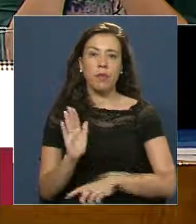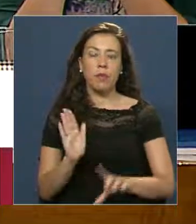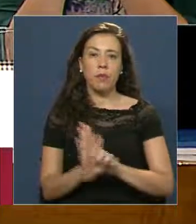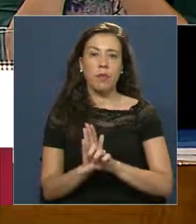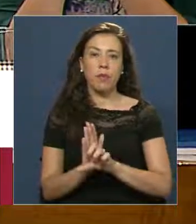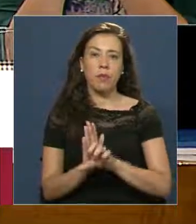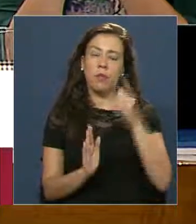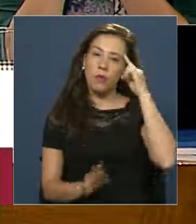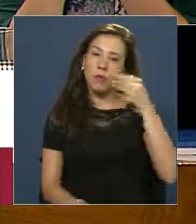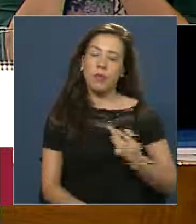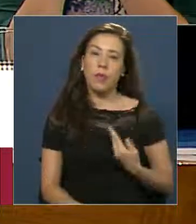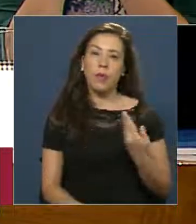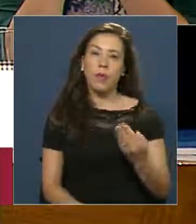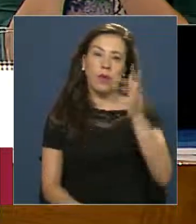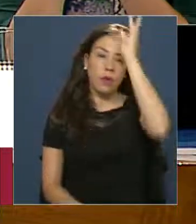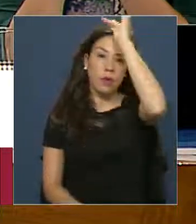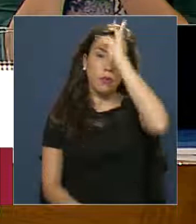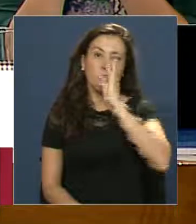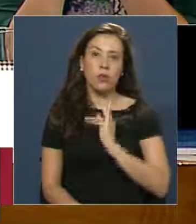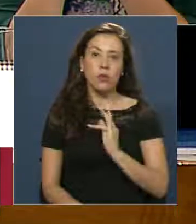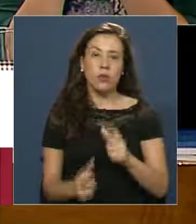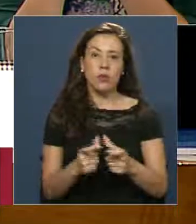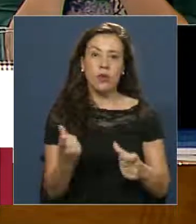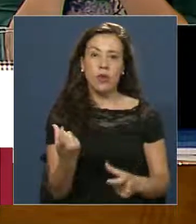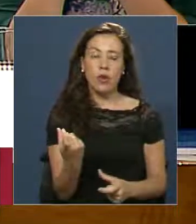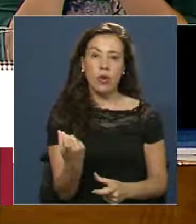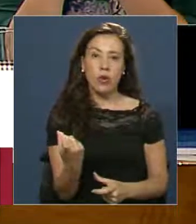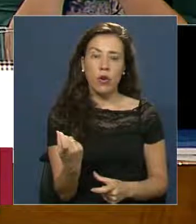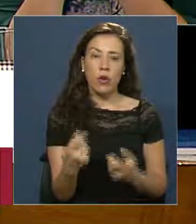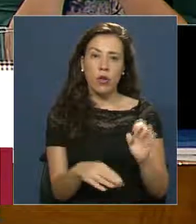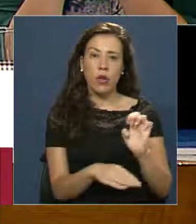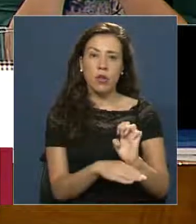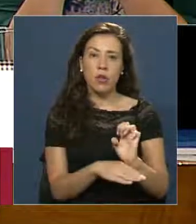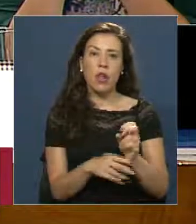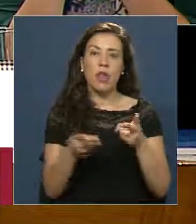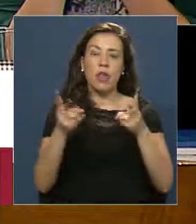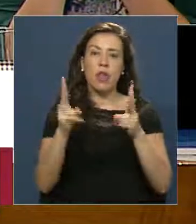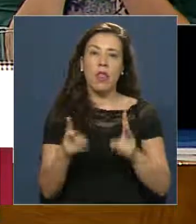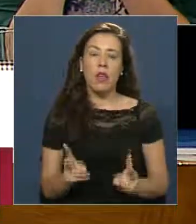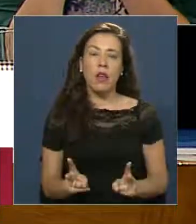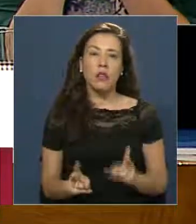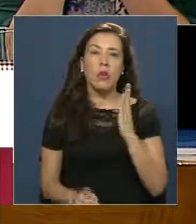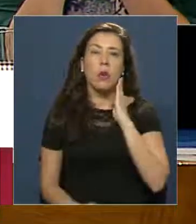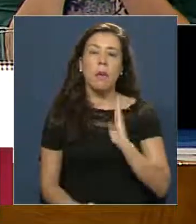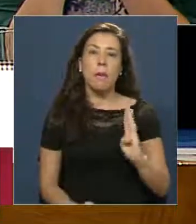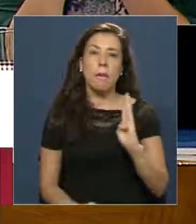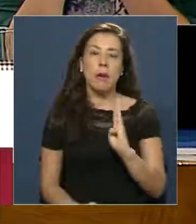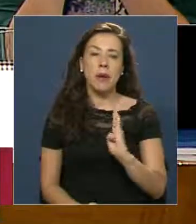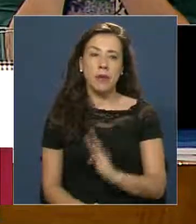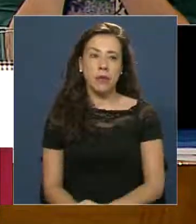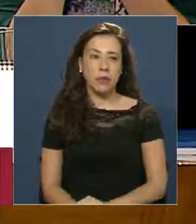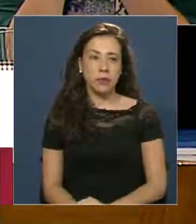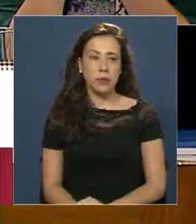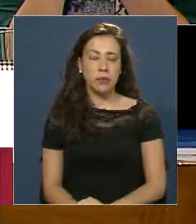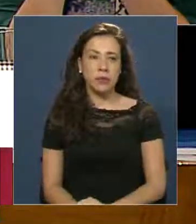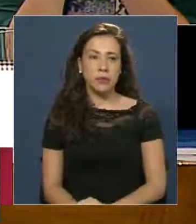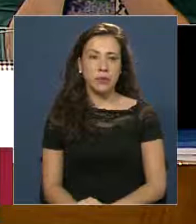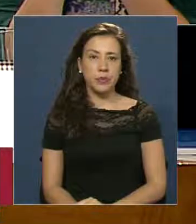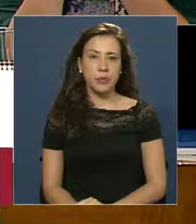fin de otorgar a los funcionarios a honorarios del Estado los derechos y beneficios que se proponen. En